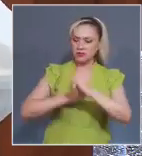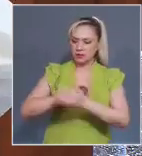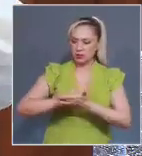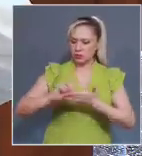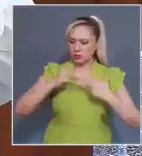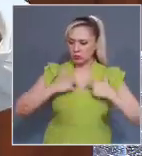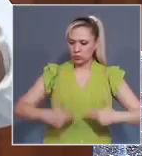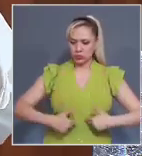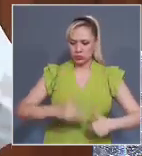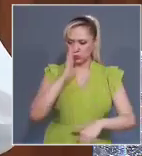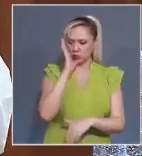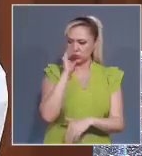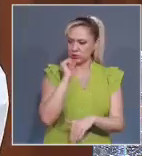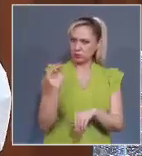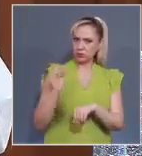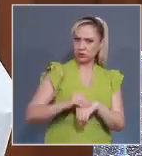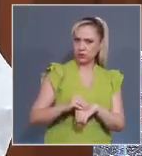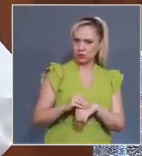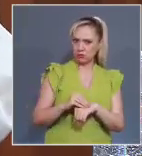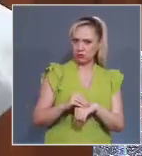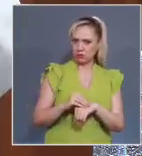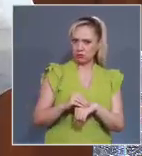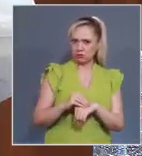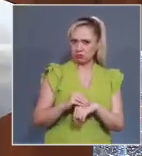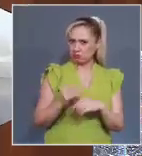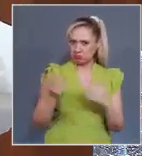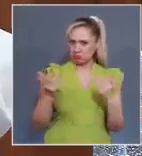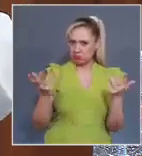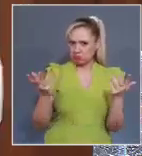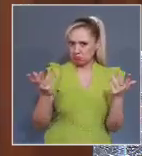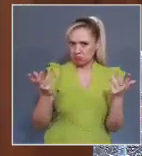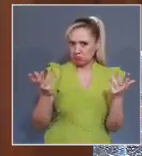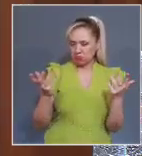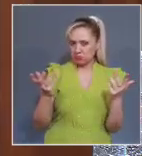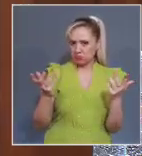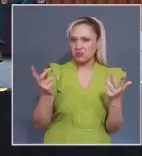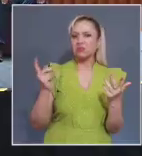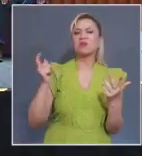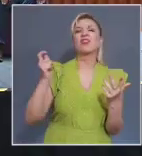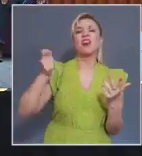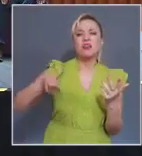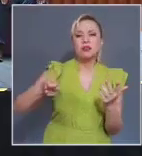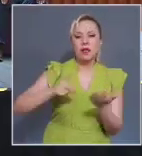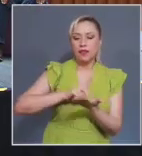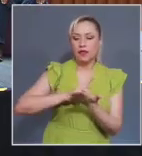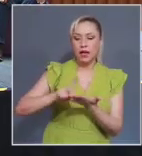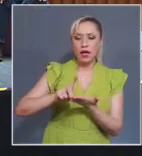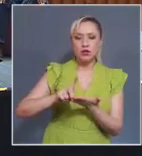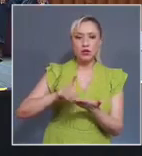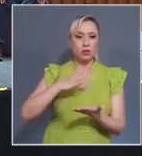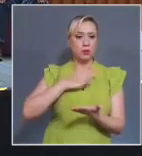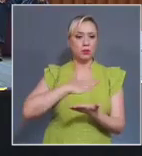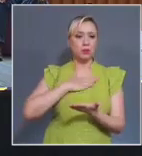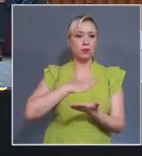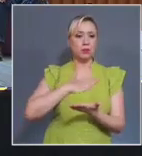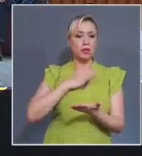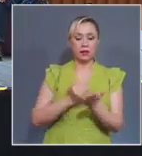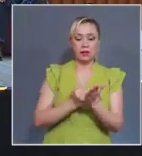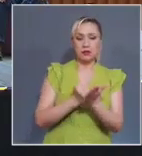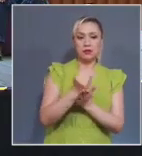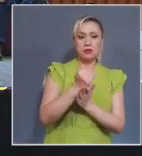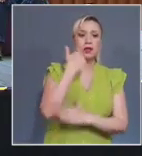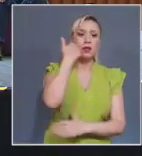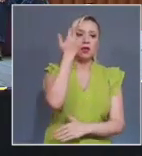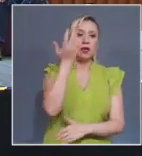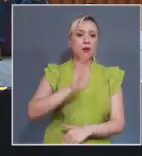ningún instrumento que nos diga qué es el derecho a la muerte digna. Durante el seminario Libertad para Morir,